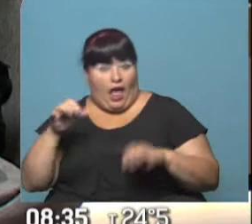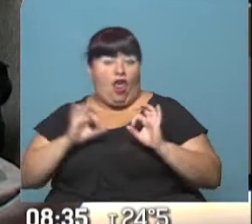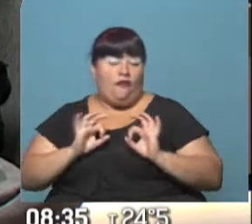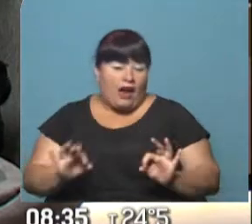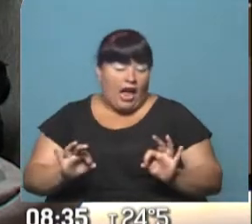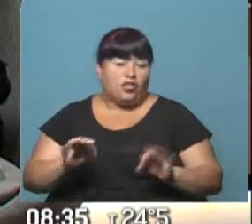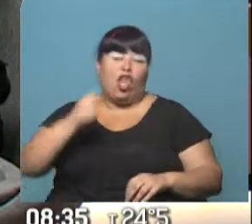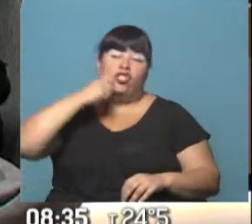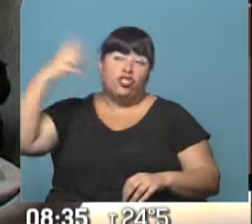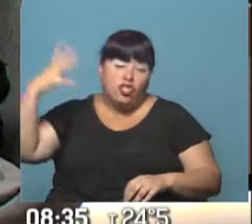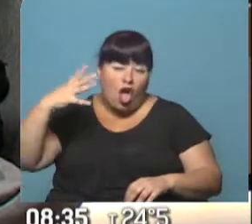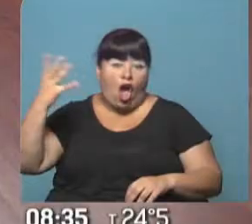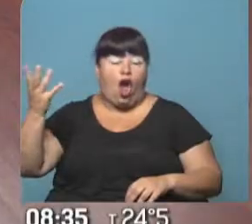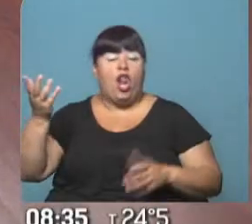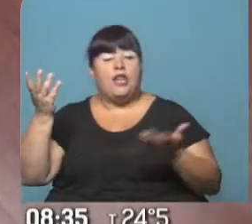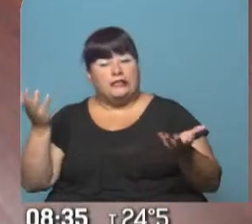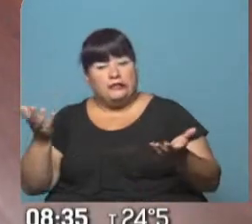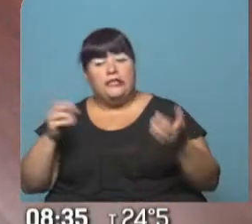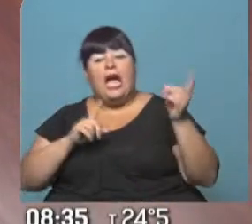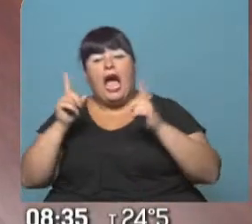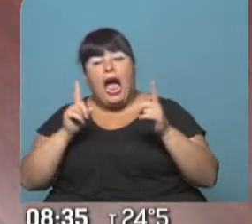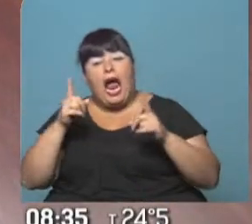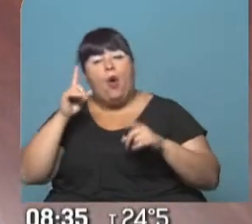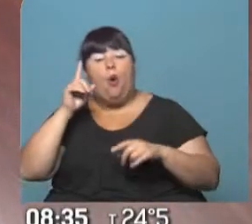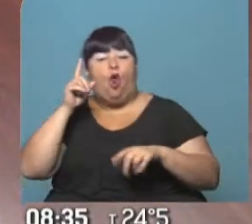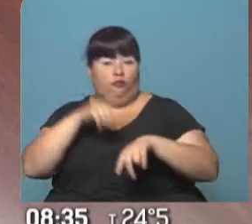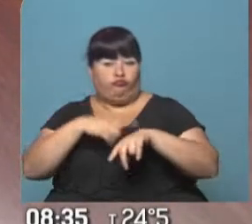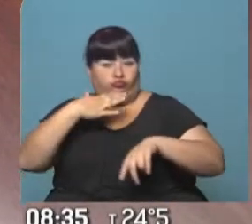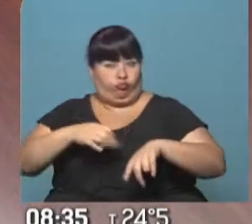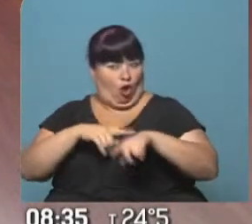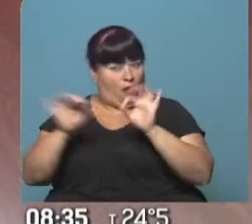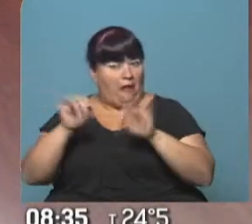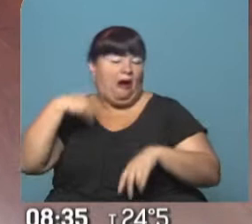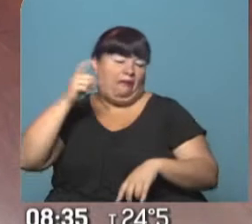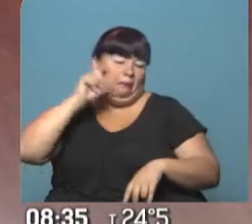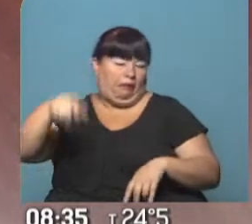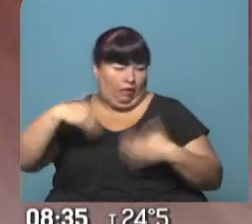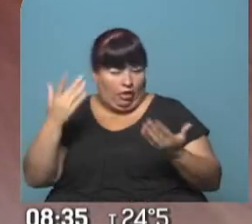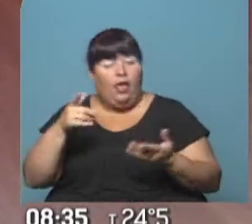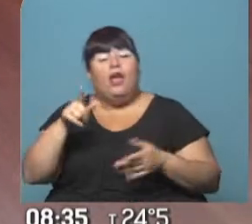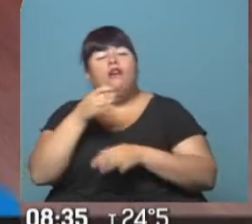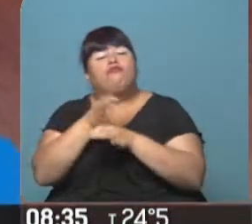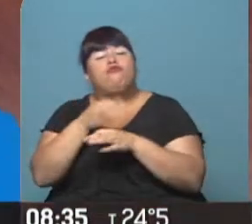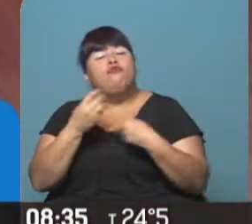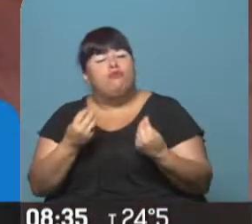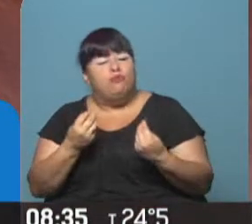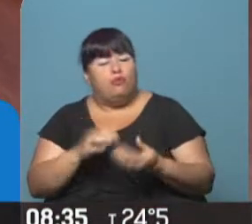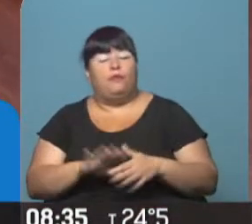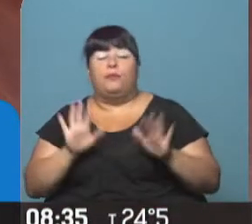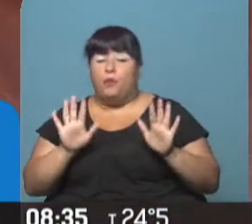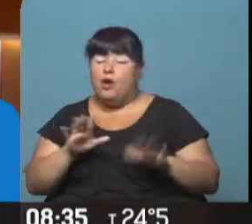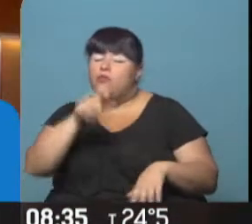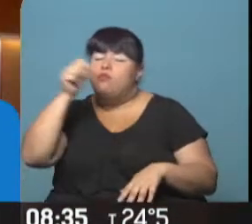vacaciones, exposición al sol. Algunos respetan los horarios y otros no. Primeros consejos, doctor. Bueno,